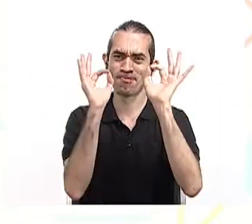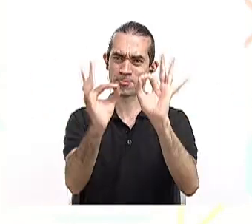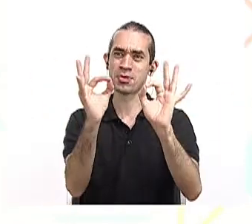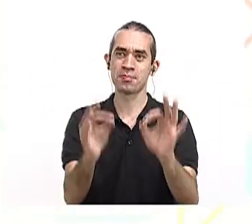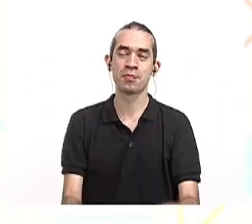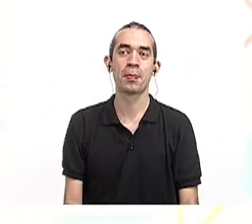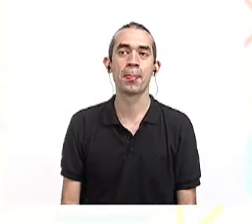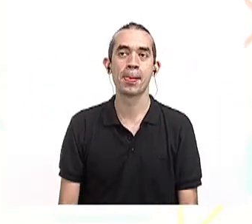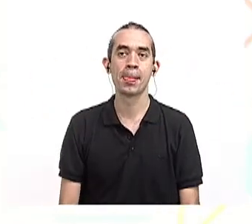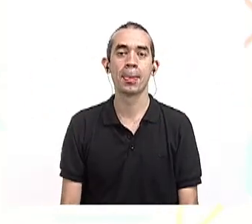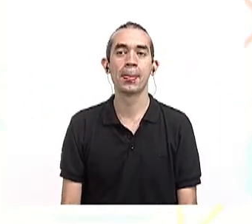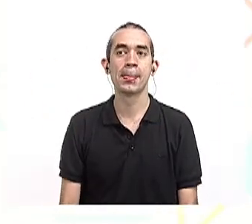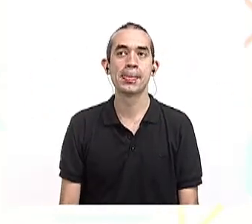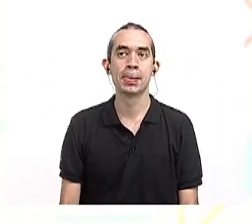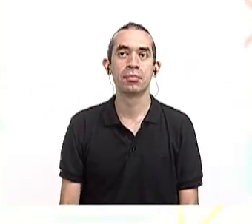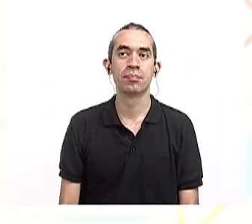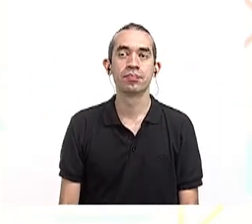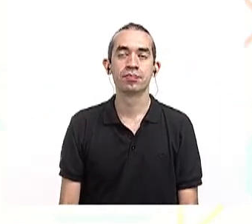bien.